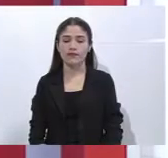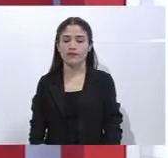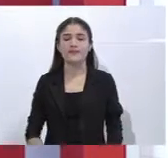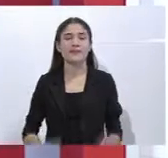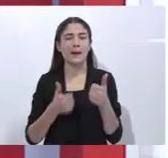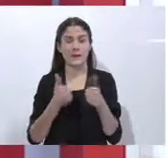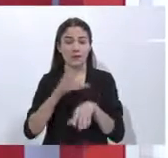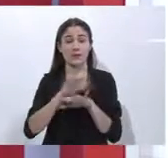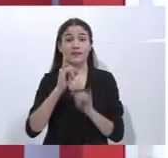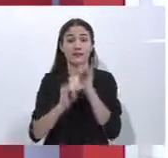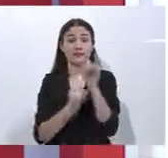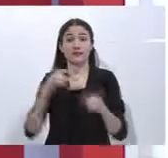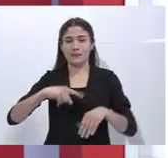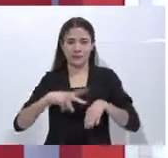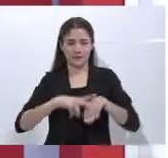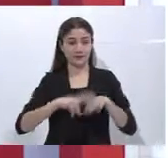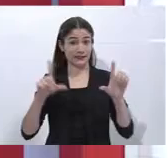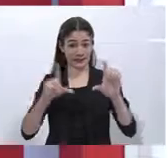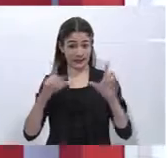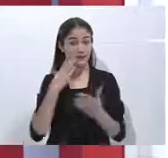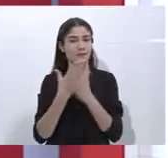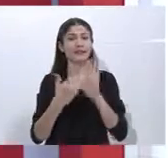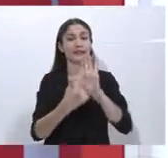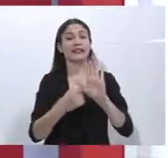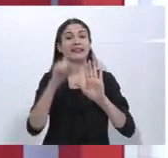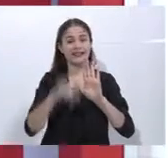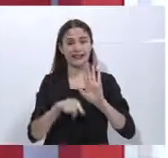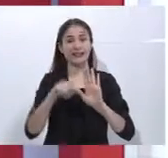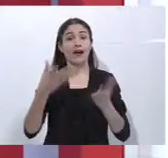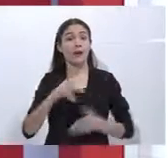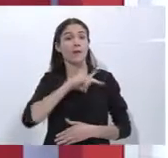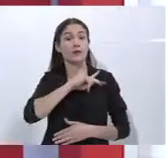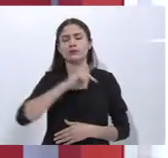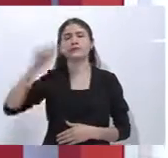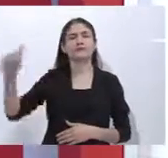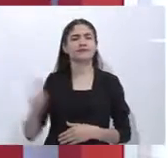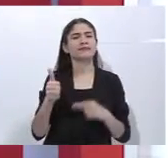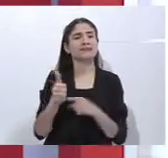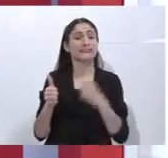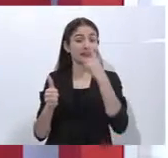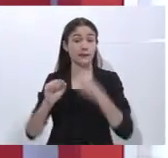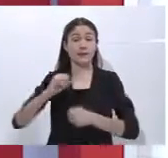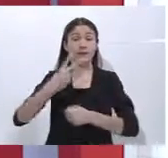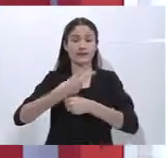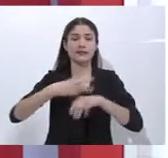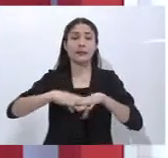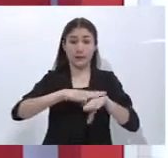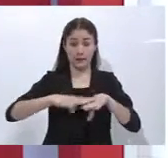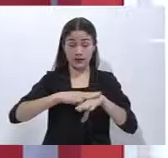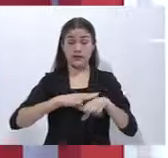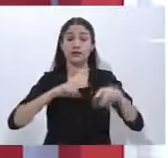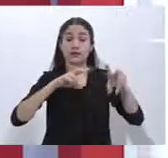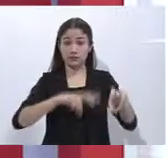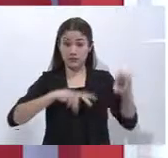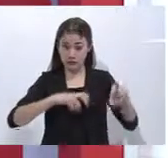ya seguimos aquí en el espacio de paraguay en 15 y recibimos al viceministro de agricultura el ingeniero nicasio